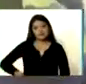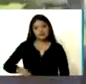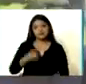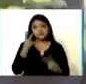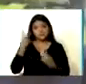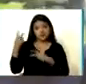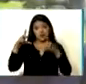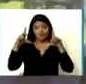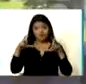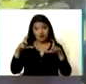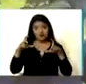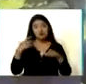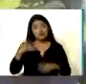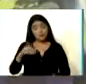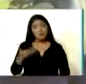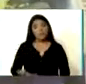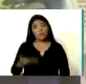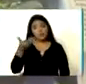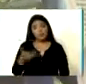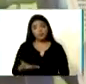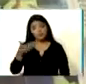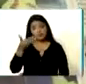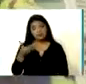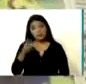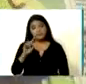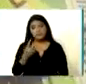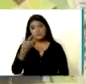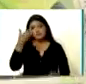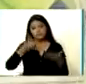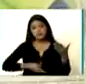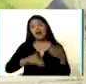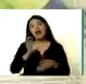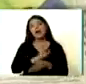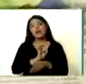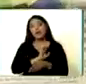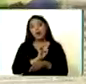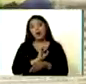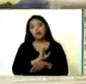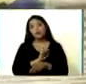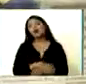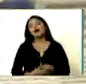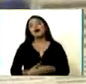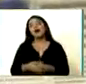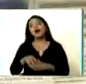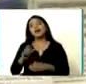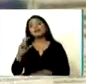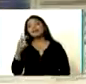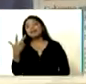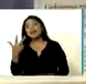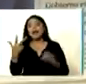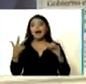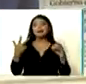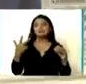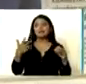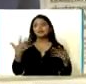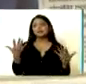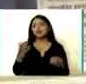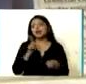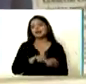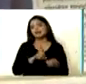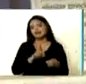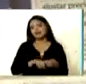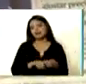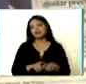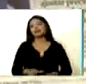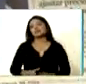gráfica importante del día o principal del día dice: Ecuador goleó 3-0 a Venezuela en Quito. La selección nacional de